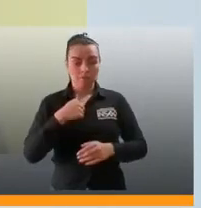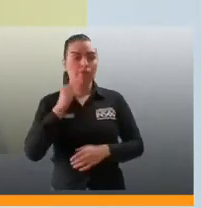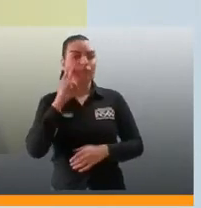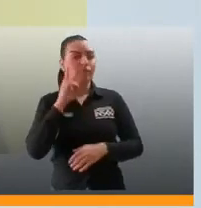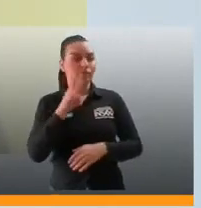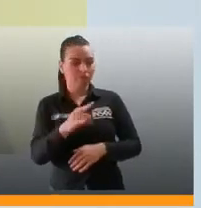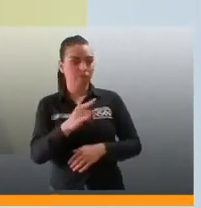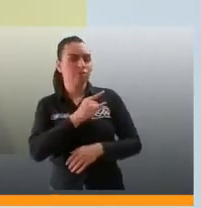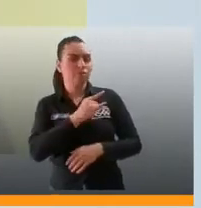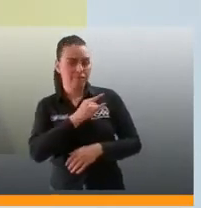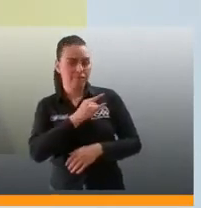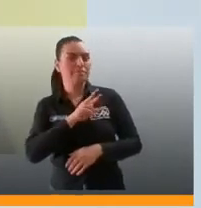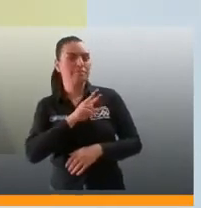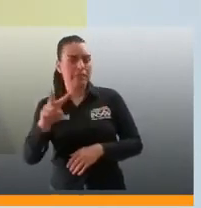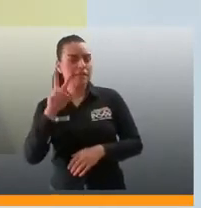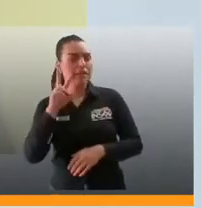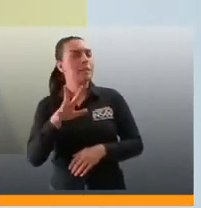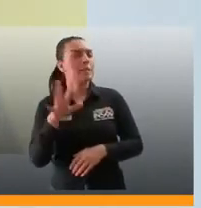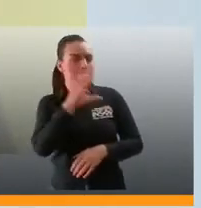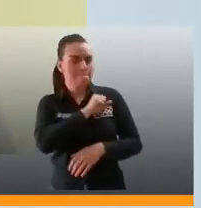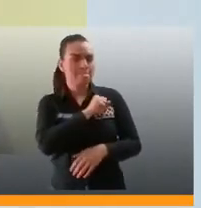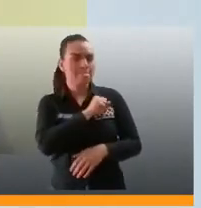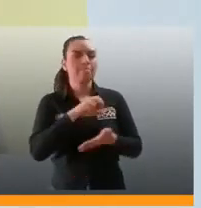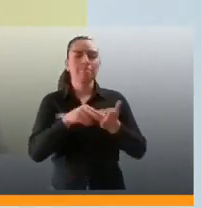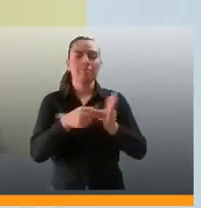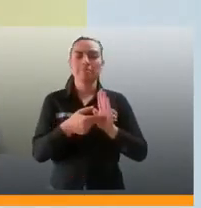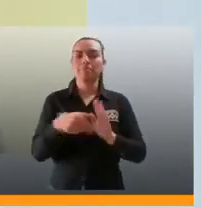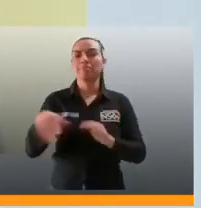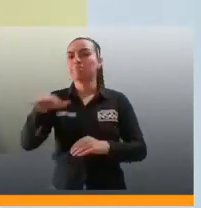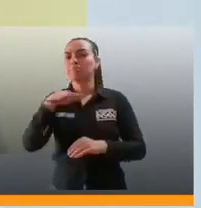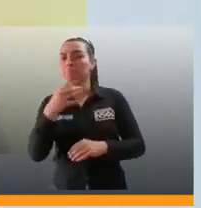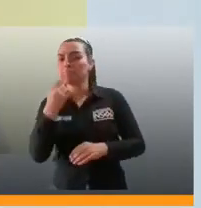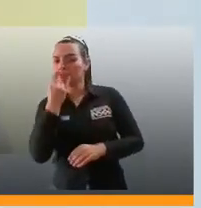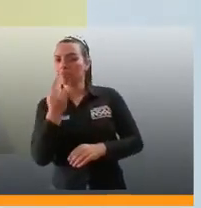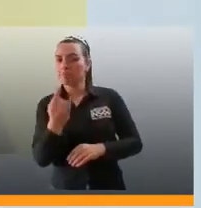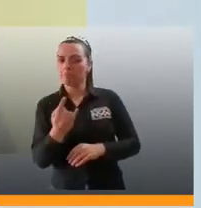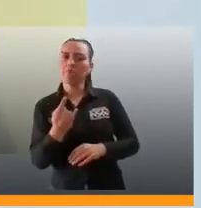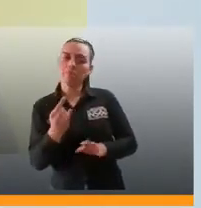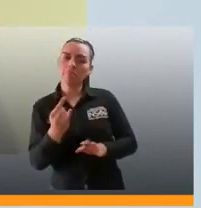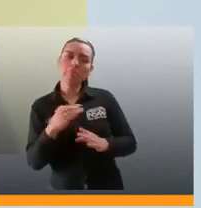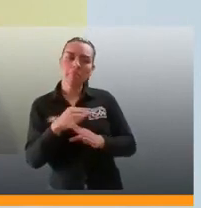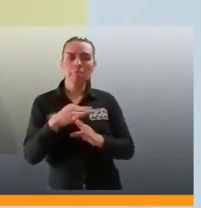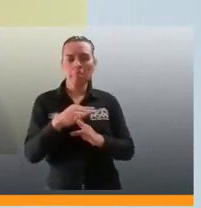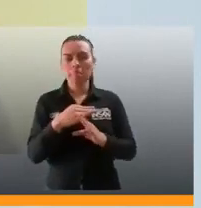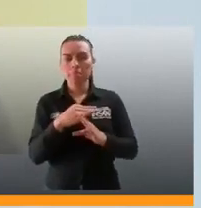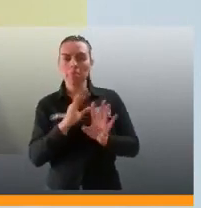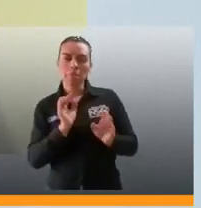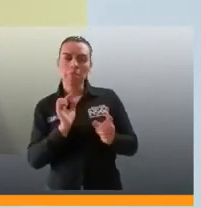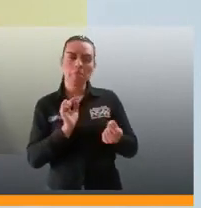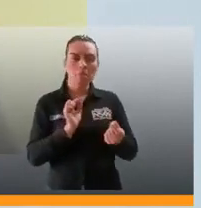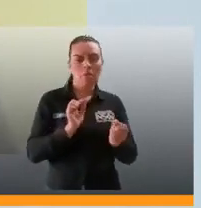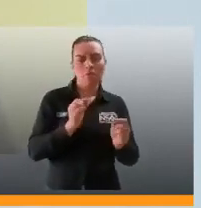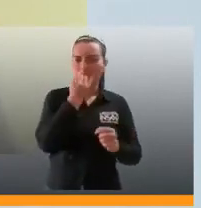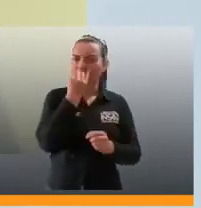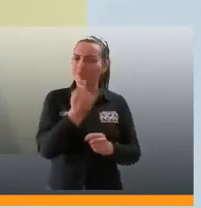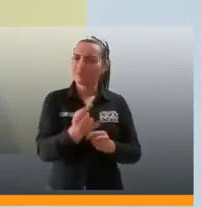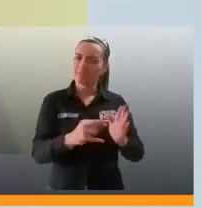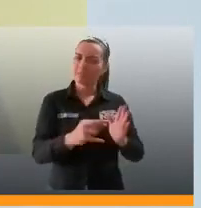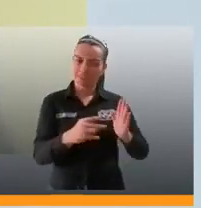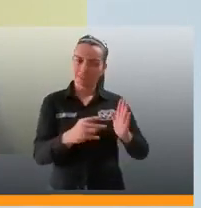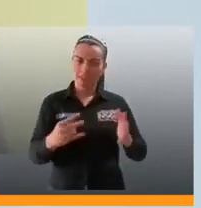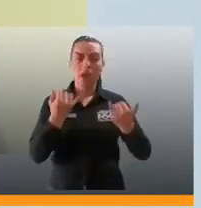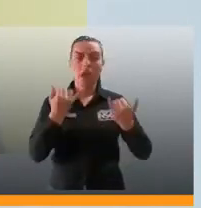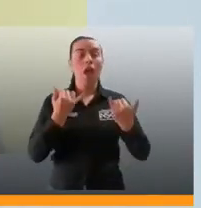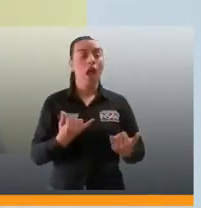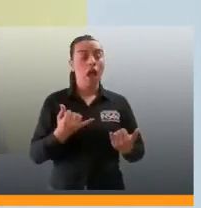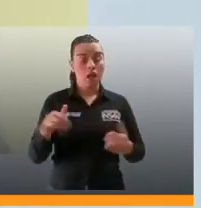un interés mediano o poco hacia la tecnología, hacia las TIC, a un gran